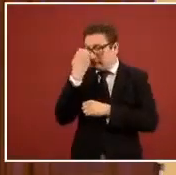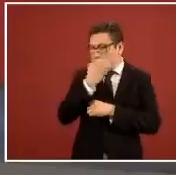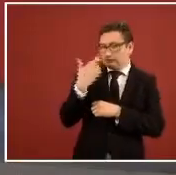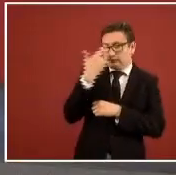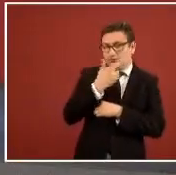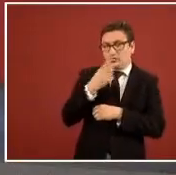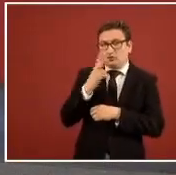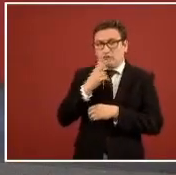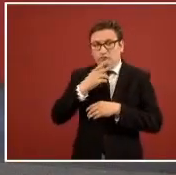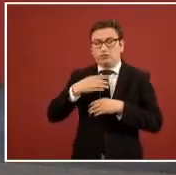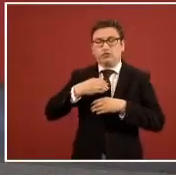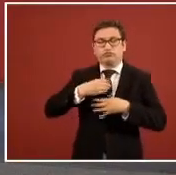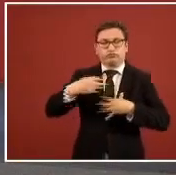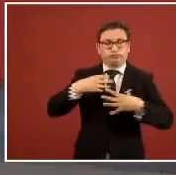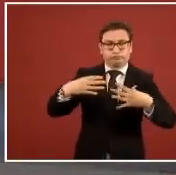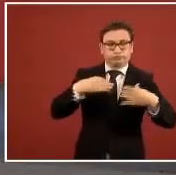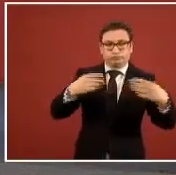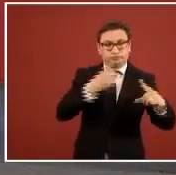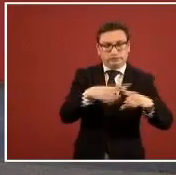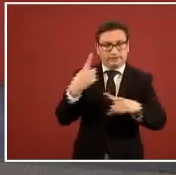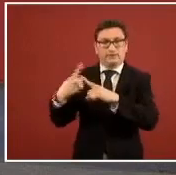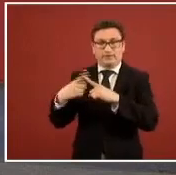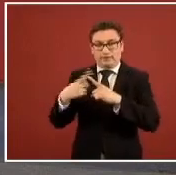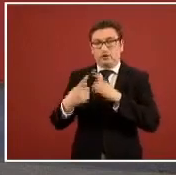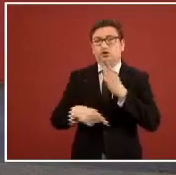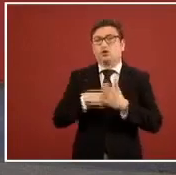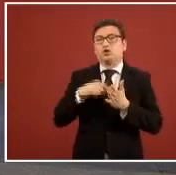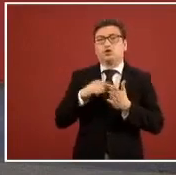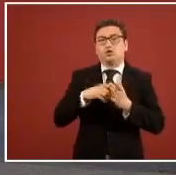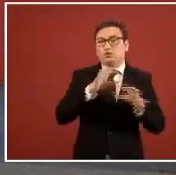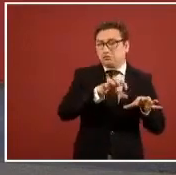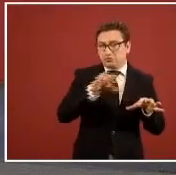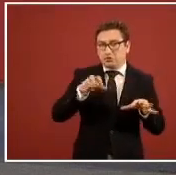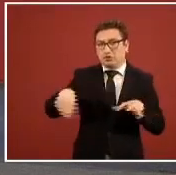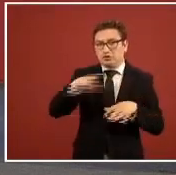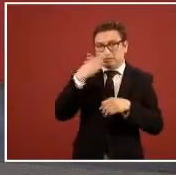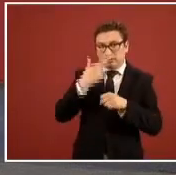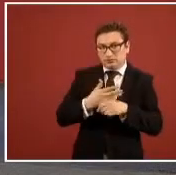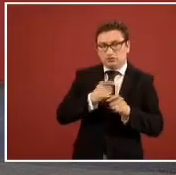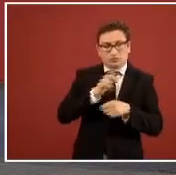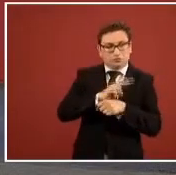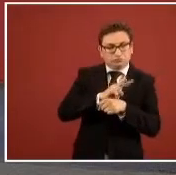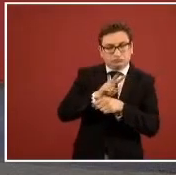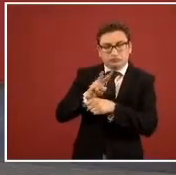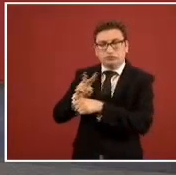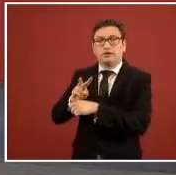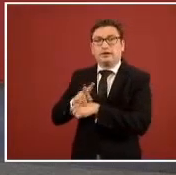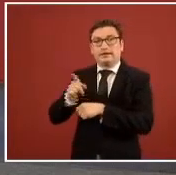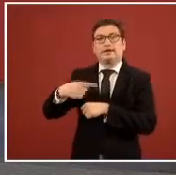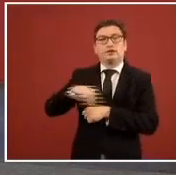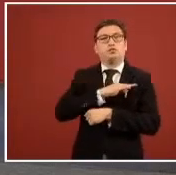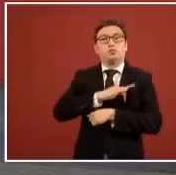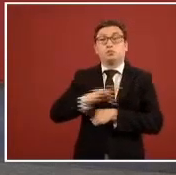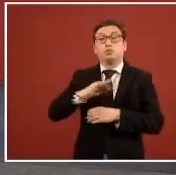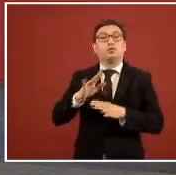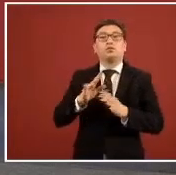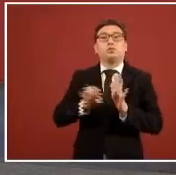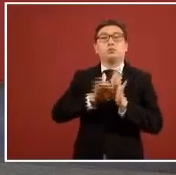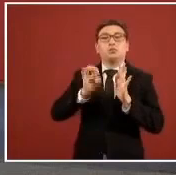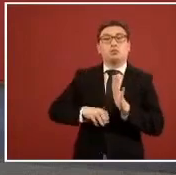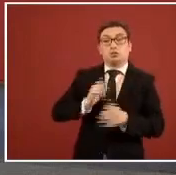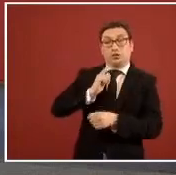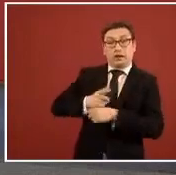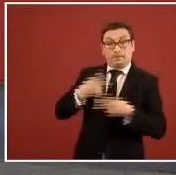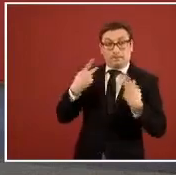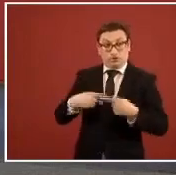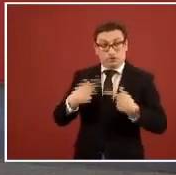Respiratoria Viral, en la cual todas las unidades que participan de esta vigilancia pueden registrar sus casos directamente en